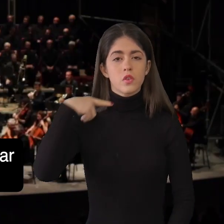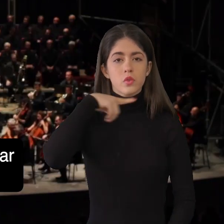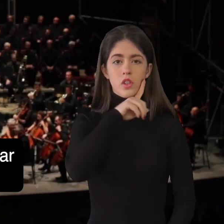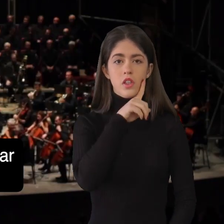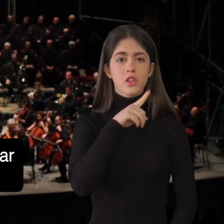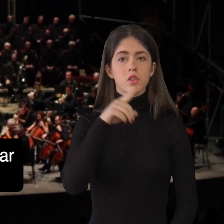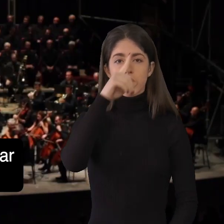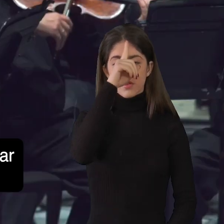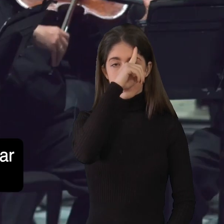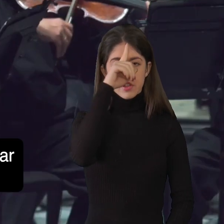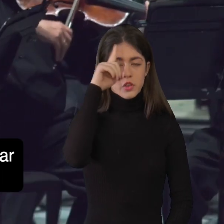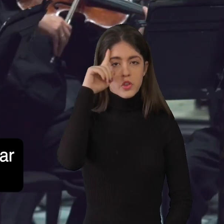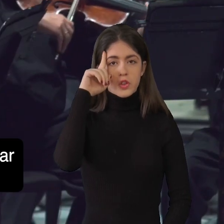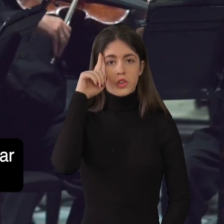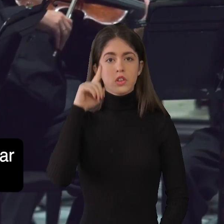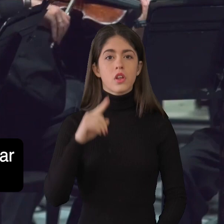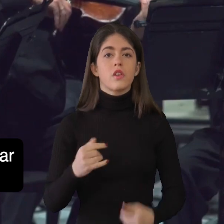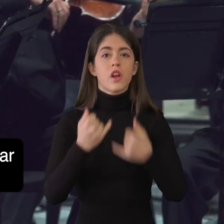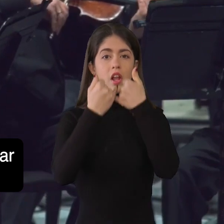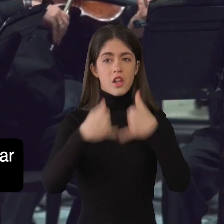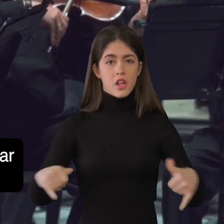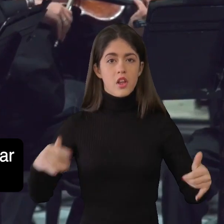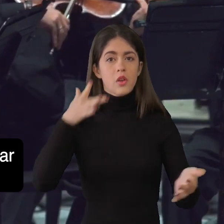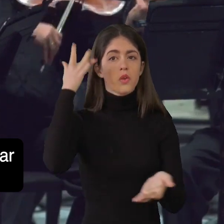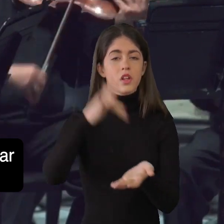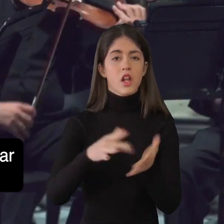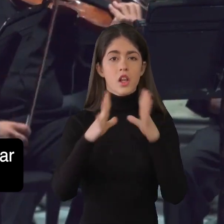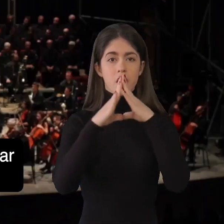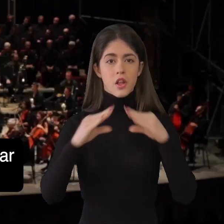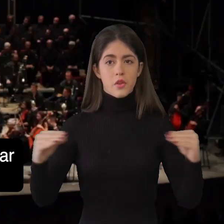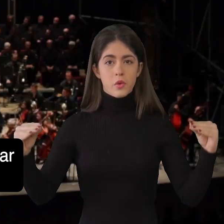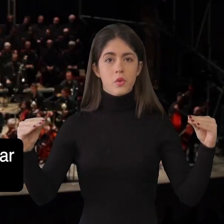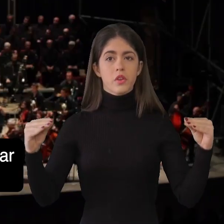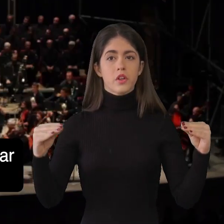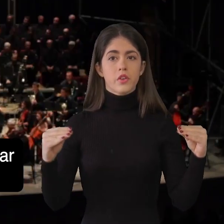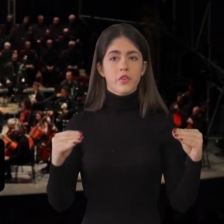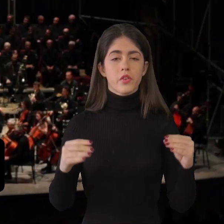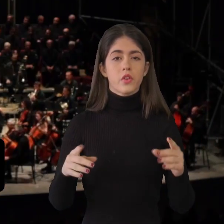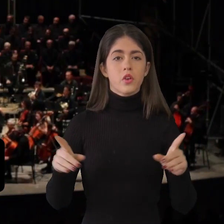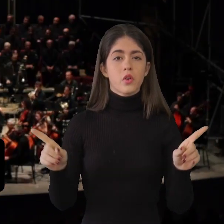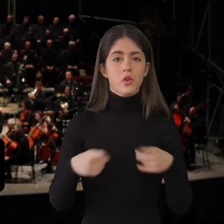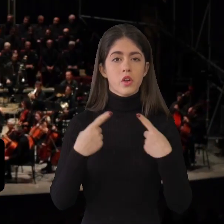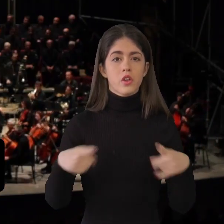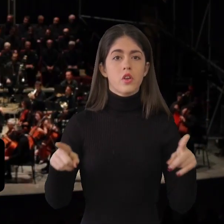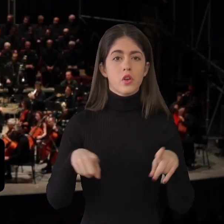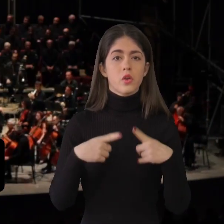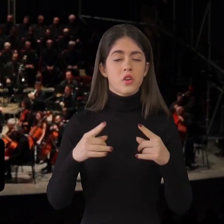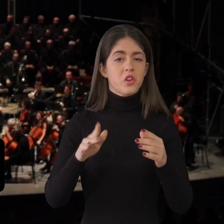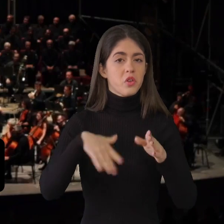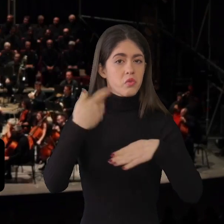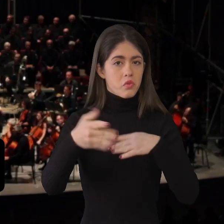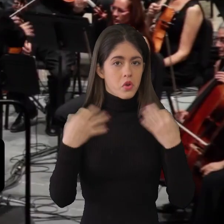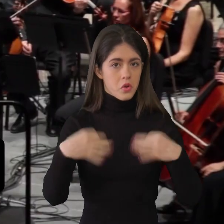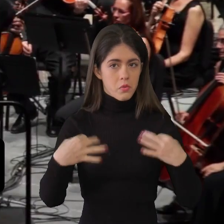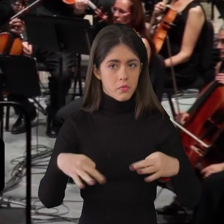Una rusa y un madrileño se encargarán este año de celebrar el Día de Andalucía con un concierto extraordinario el próximo jueves,